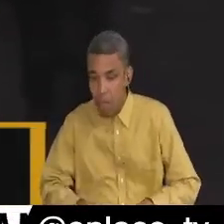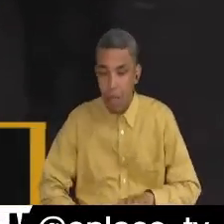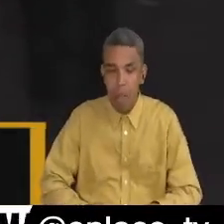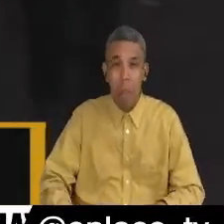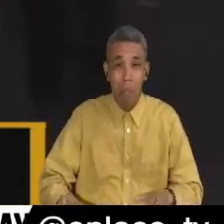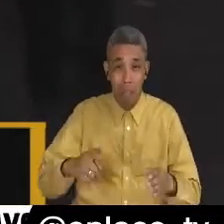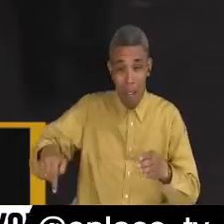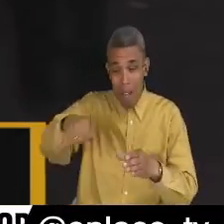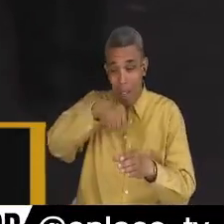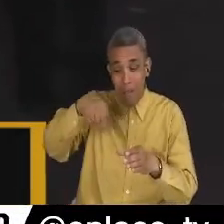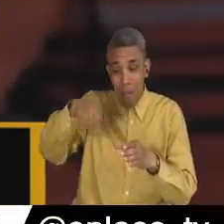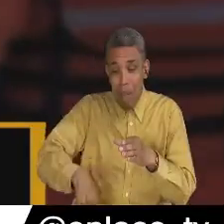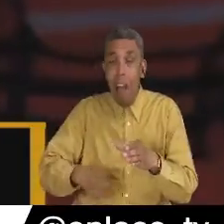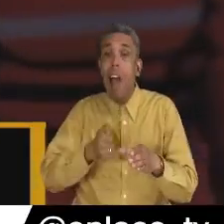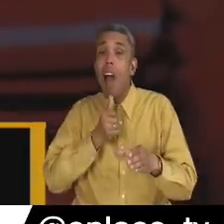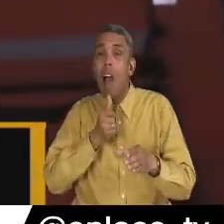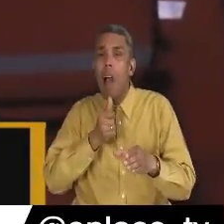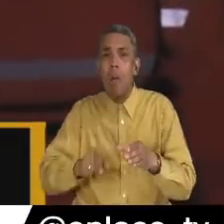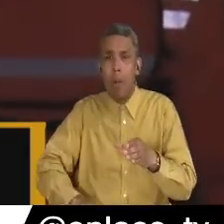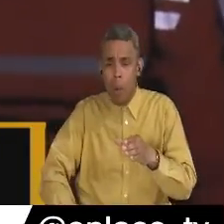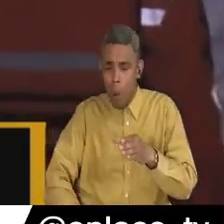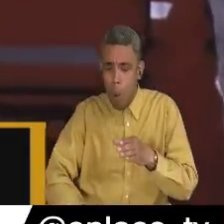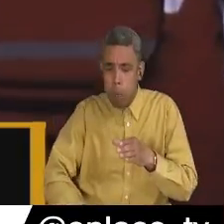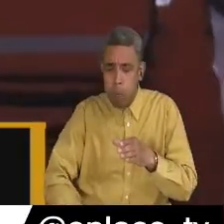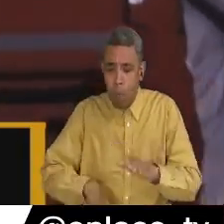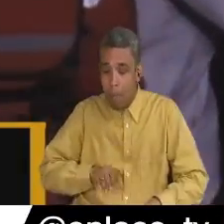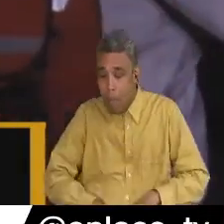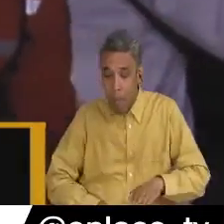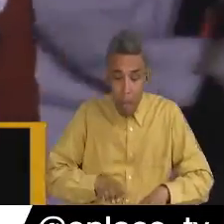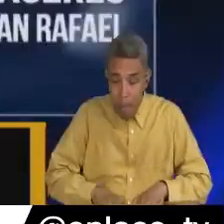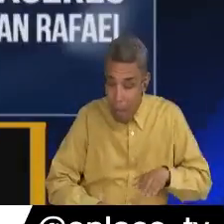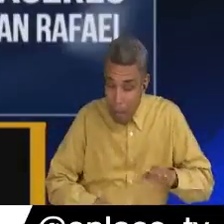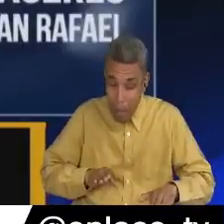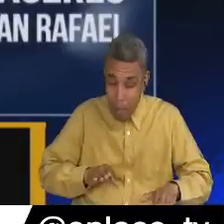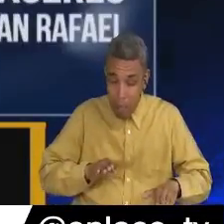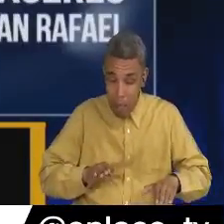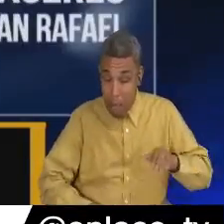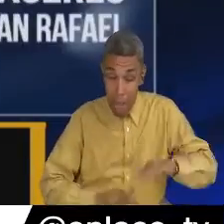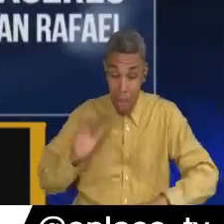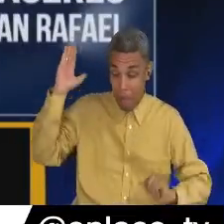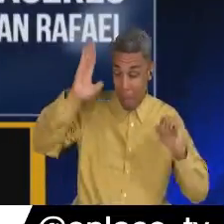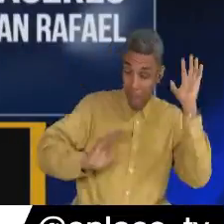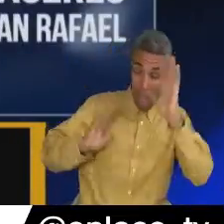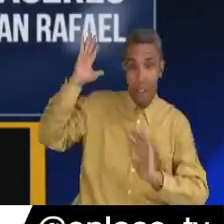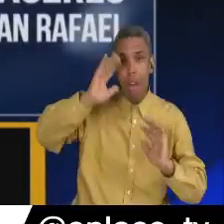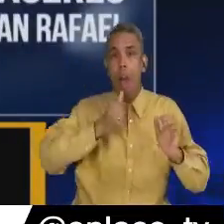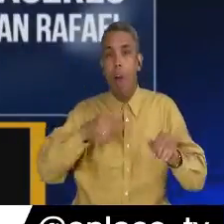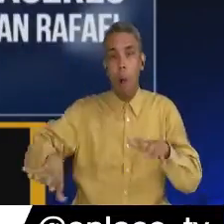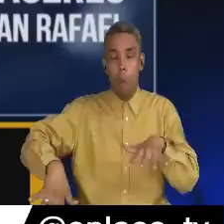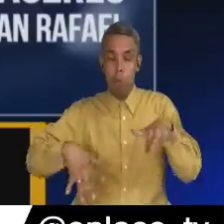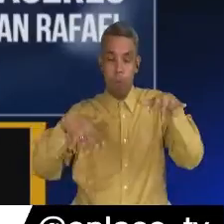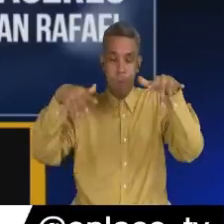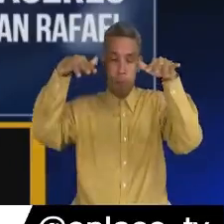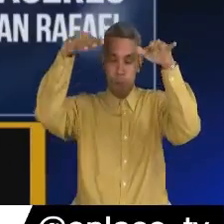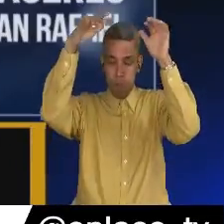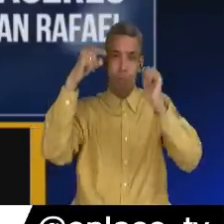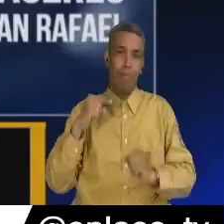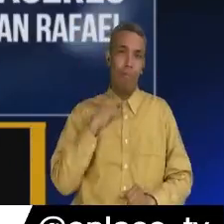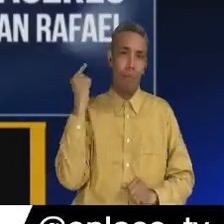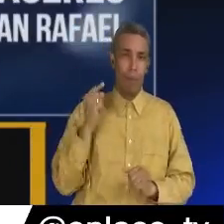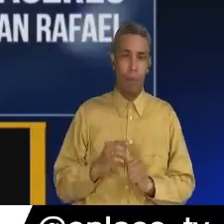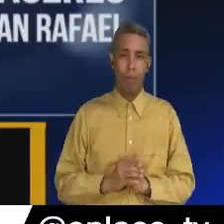cuando cayó a una poceta que al parecer está cerca a una finca de la población. Desafortunadamente es cierto.